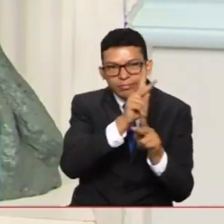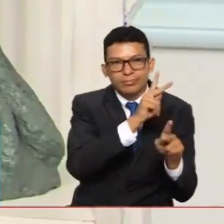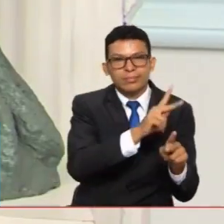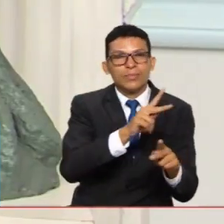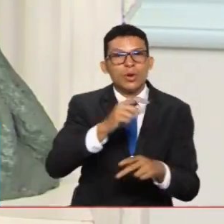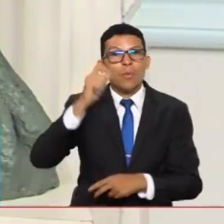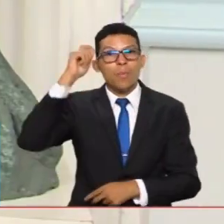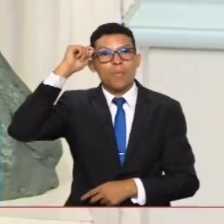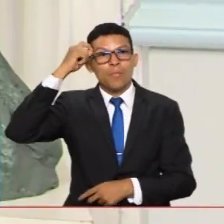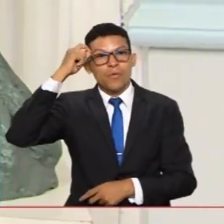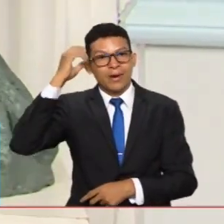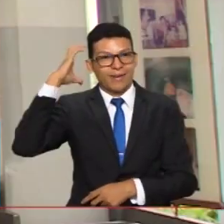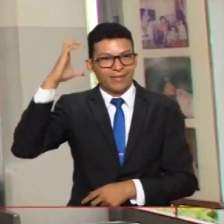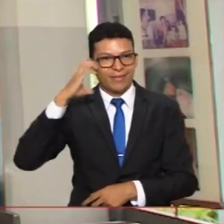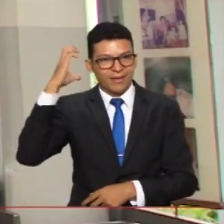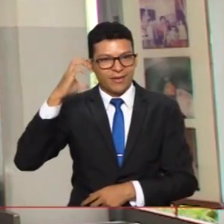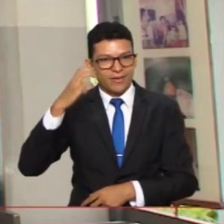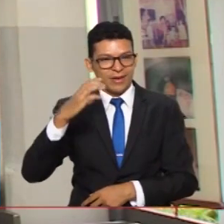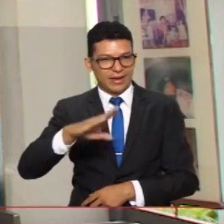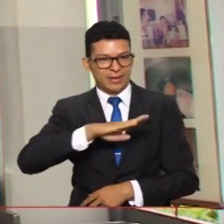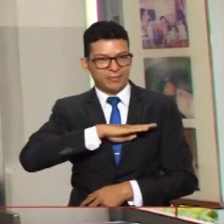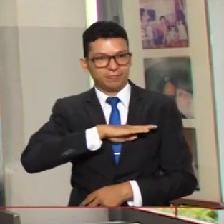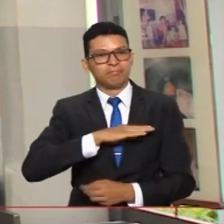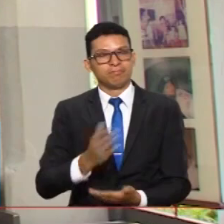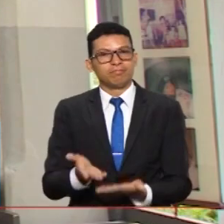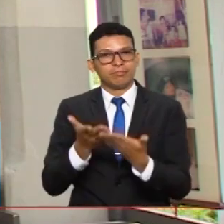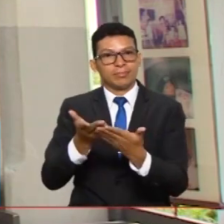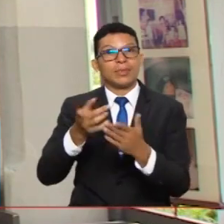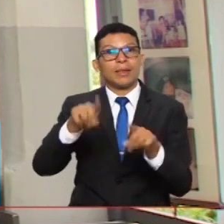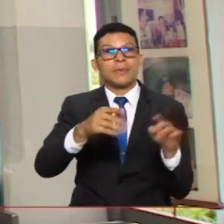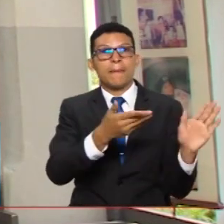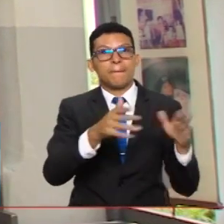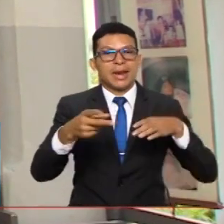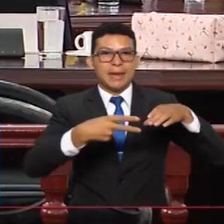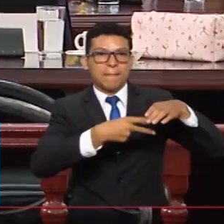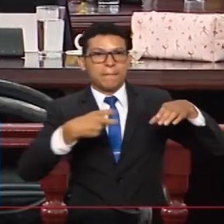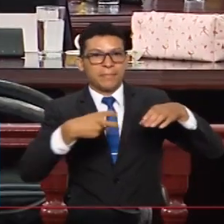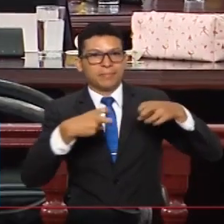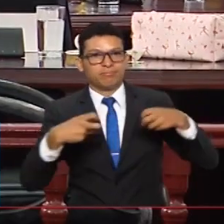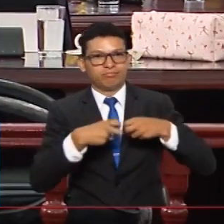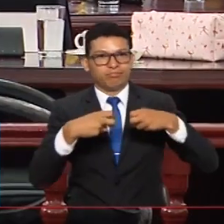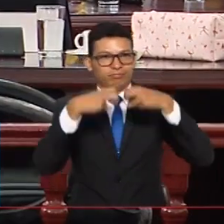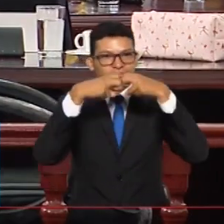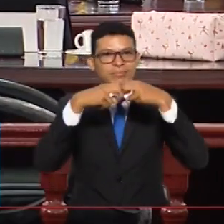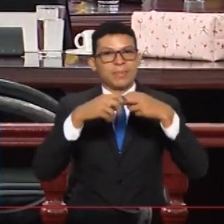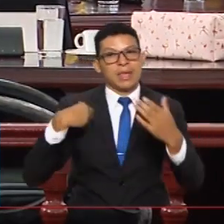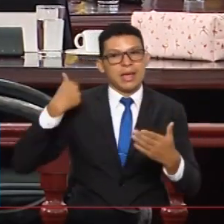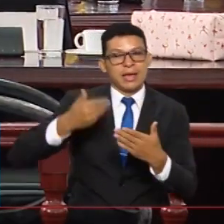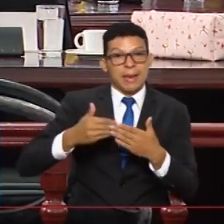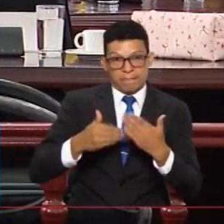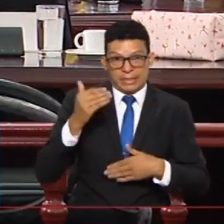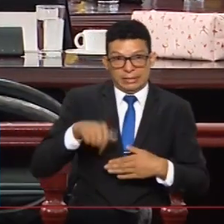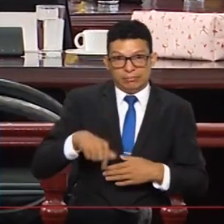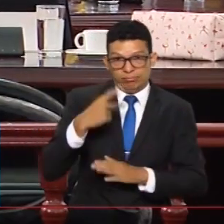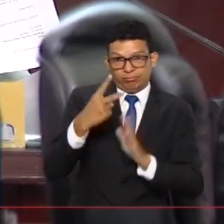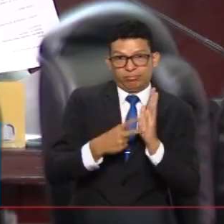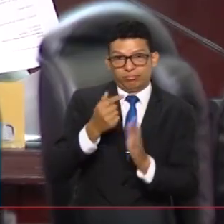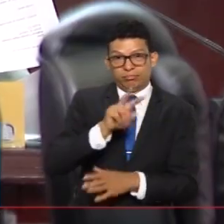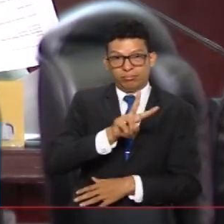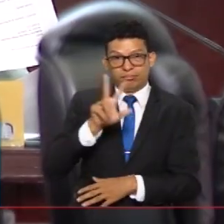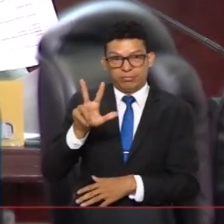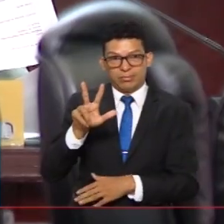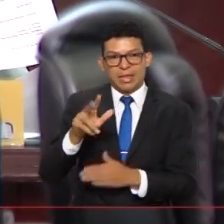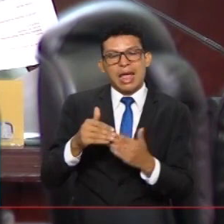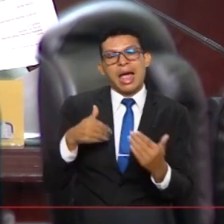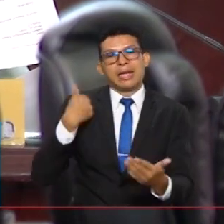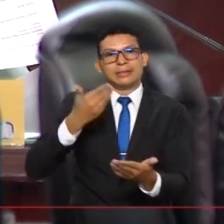así como la aprobación en sesión plenaria del plan minero energético que tendrá vigencia a partir de este año o lo que resta de